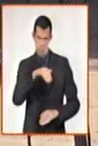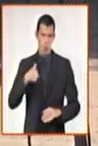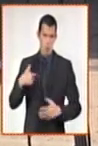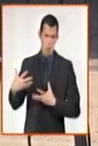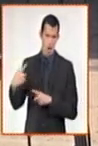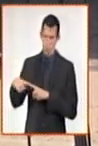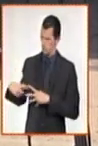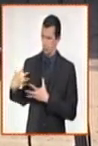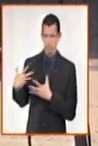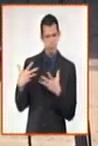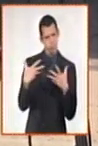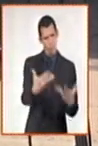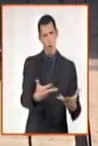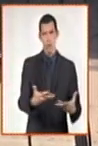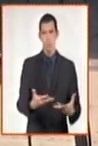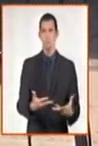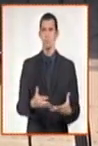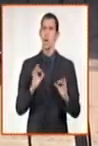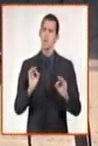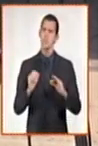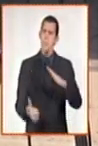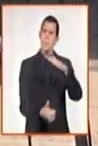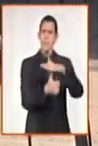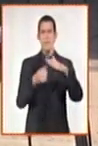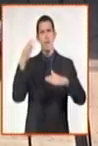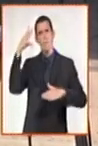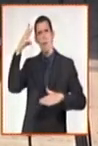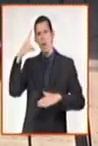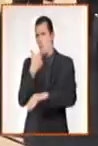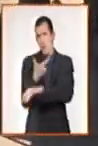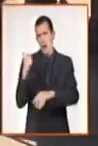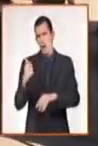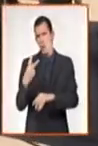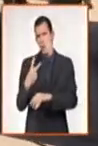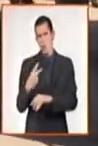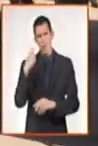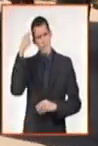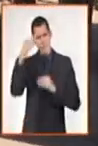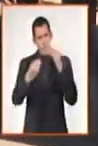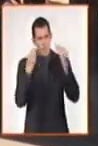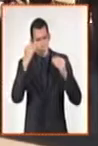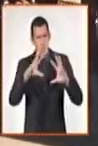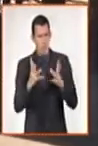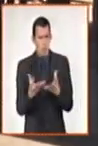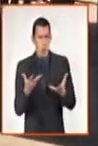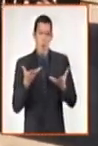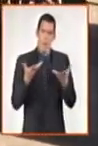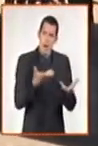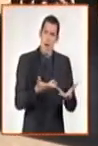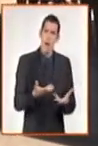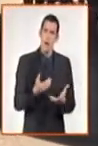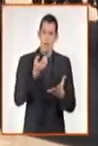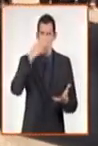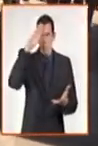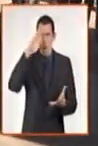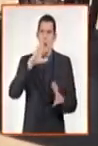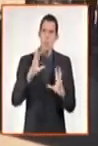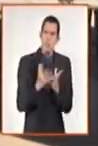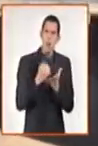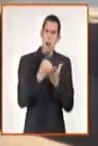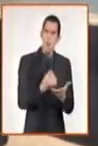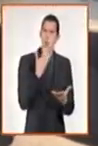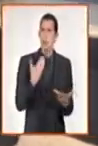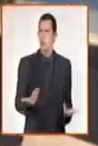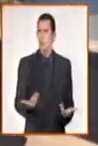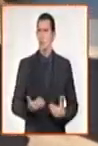presidente Andrés Manuel López Obrador, había solicitado conocer en qué podía ayudar. Durante la jornada de este lunes